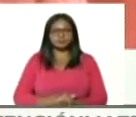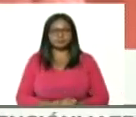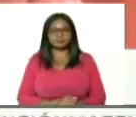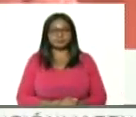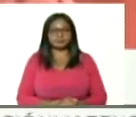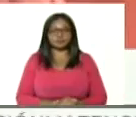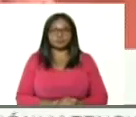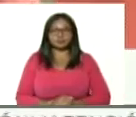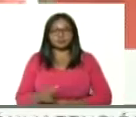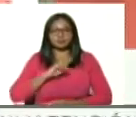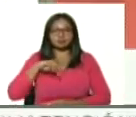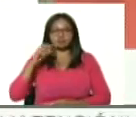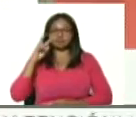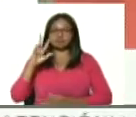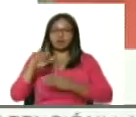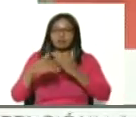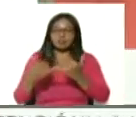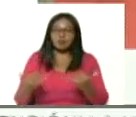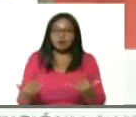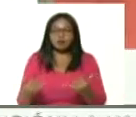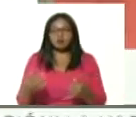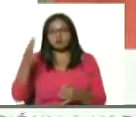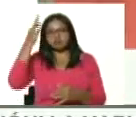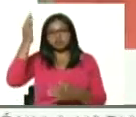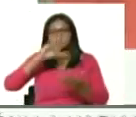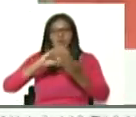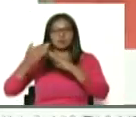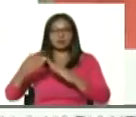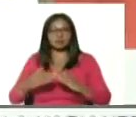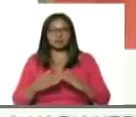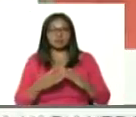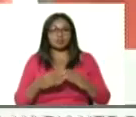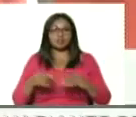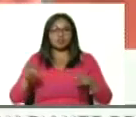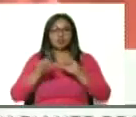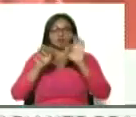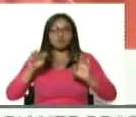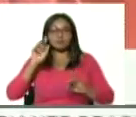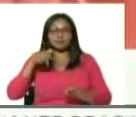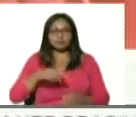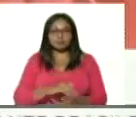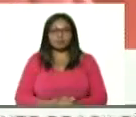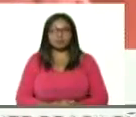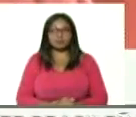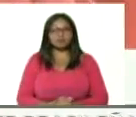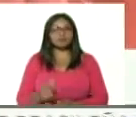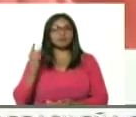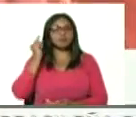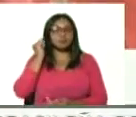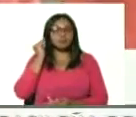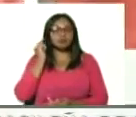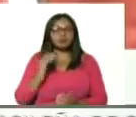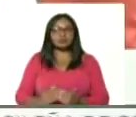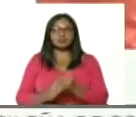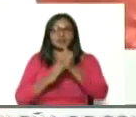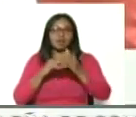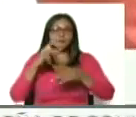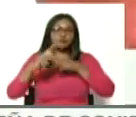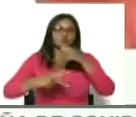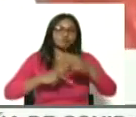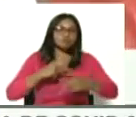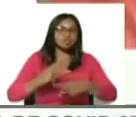hoy nosotros hemos visto cómo nuestros consejos comunales y comunas, bueno, está lleno de las mujeres que están dirigiendo proceso